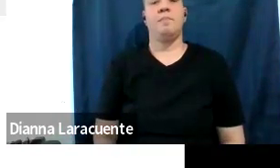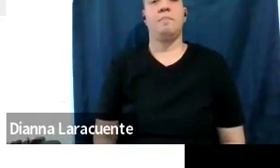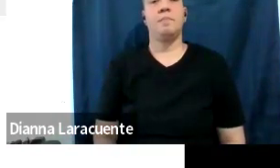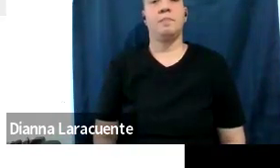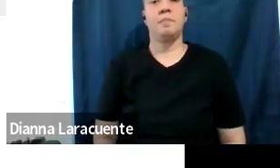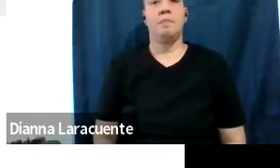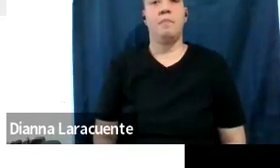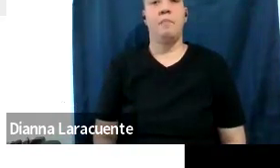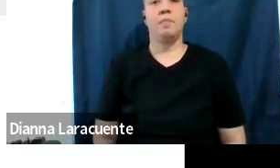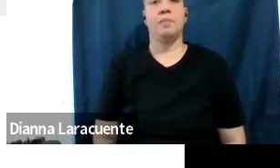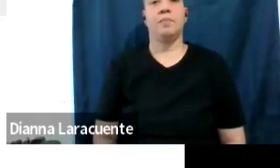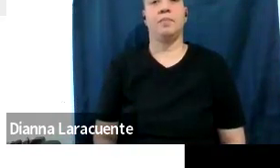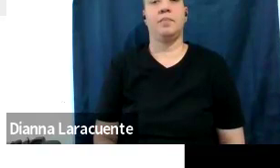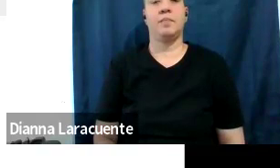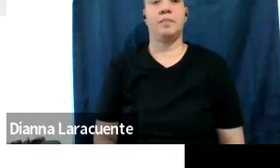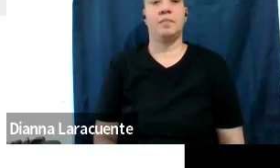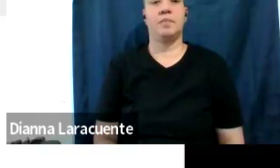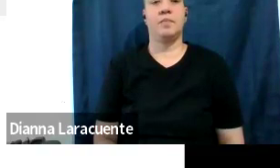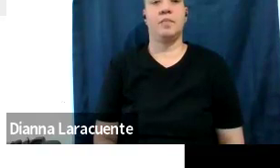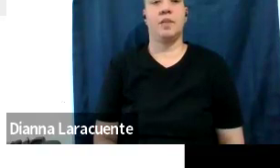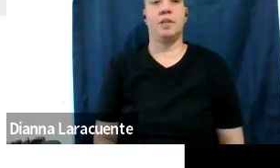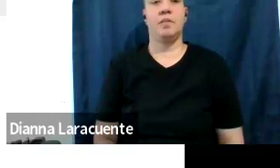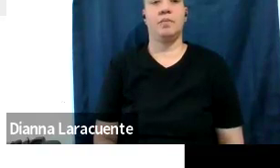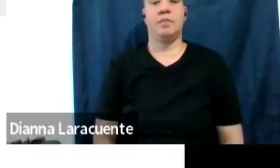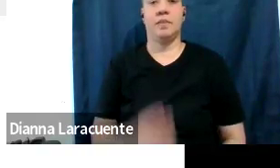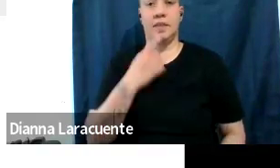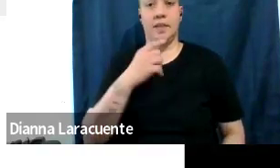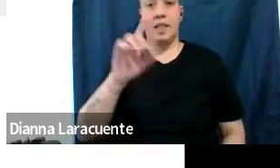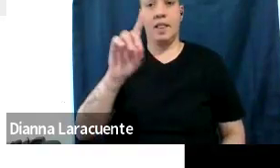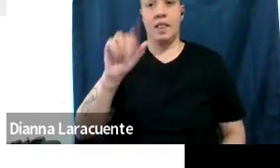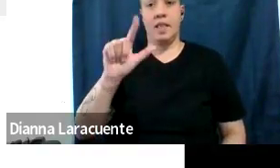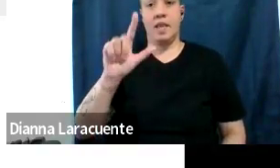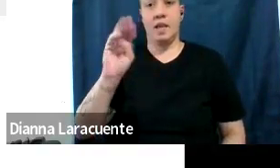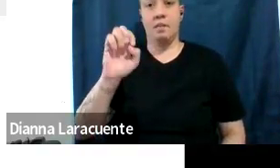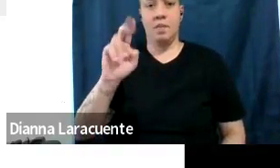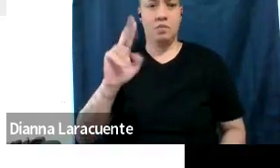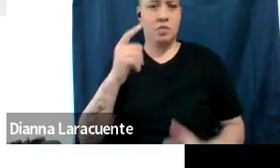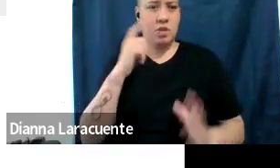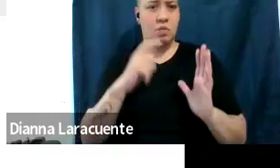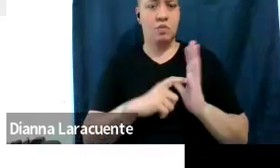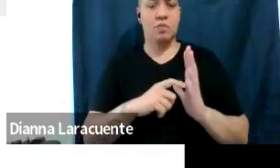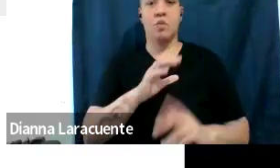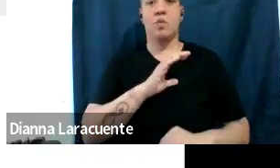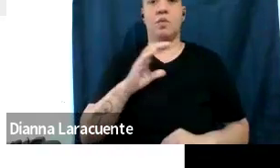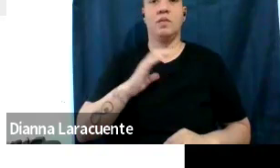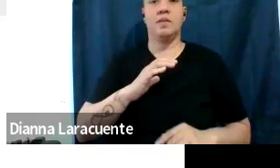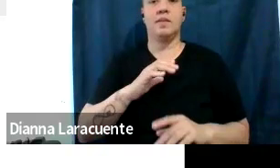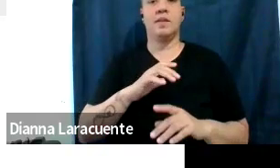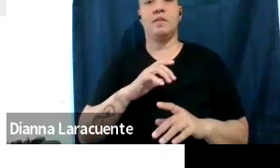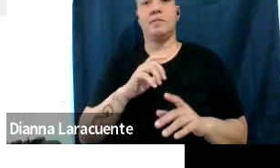él dice, inclusive, fíjate lo que dice Dalmau Canet, se dio cuenta el Congreso que había sido engañado por